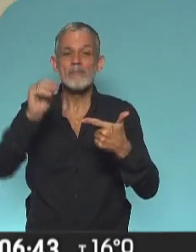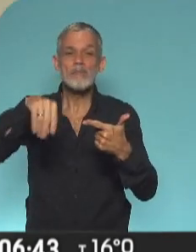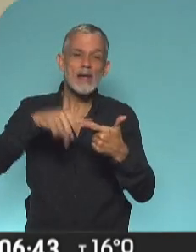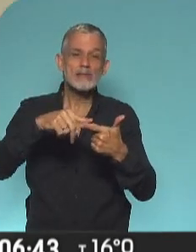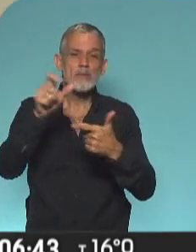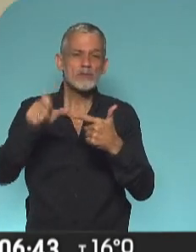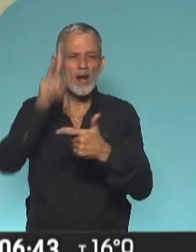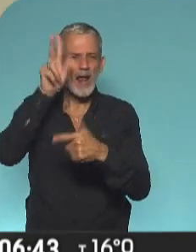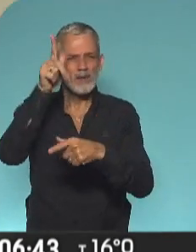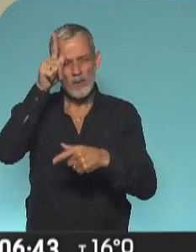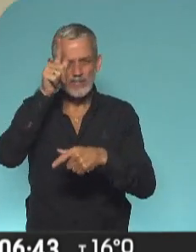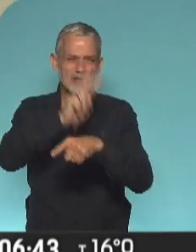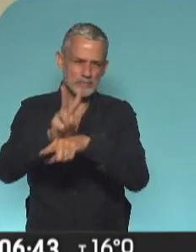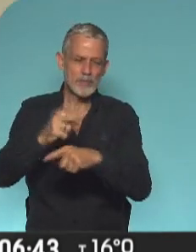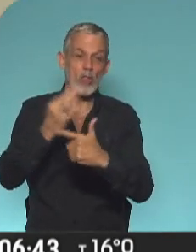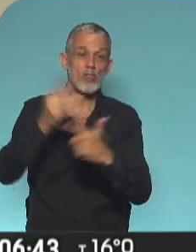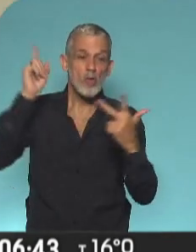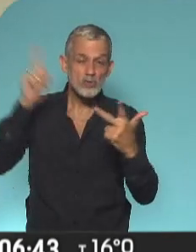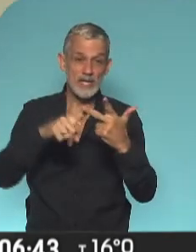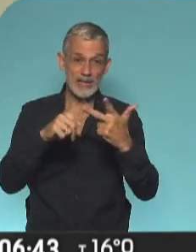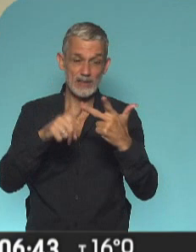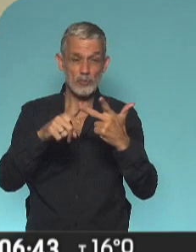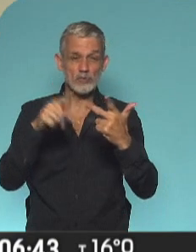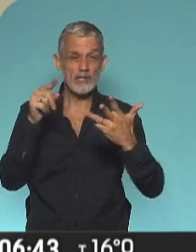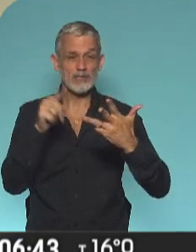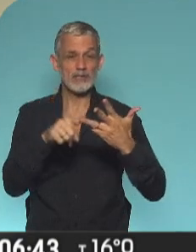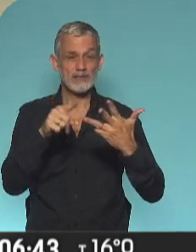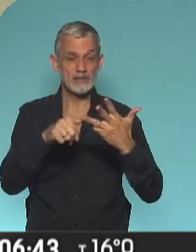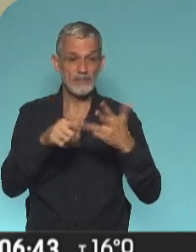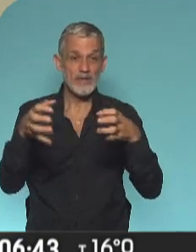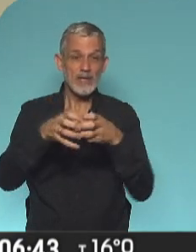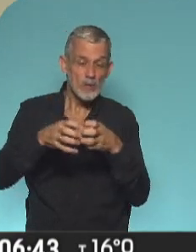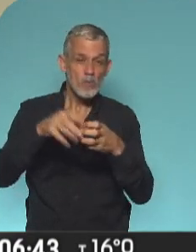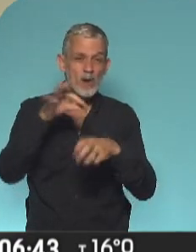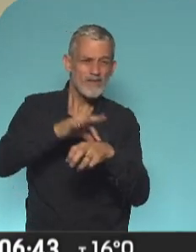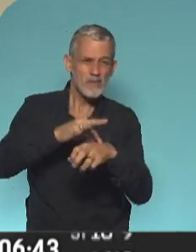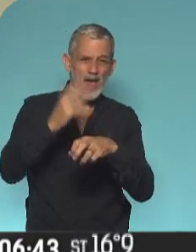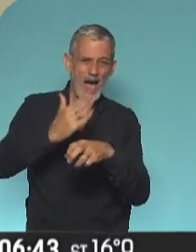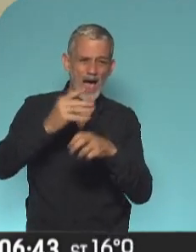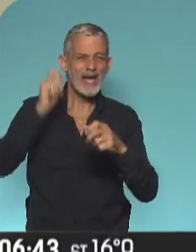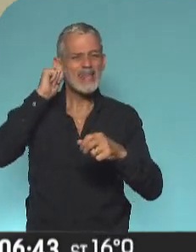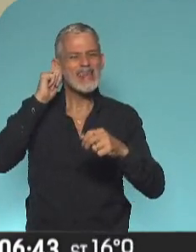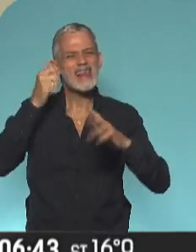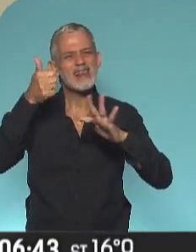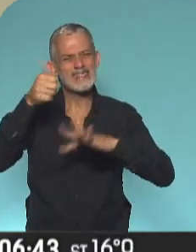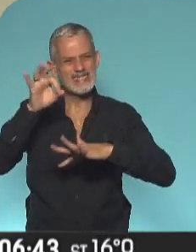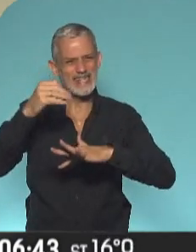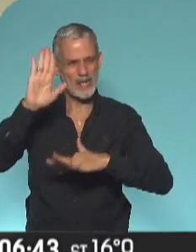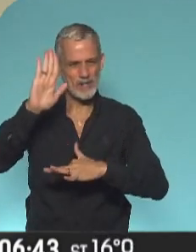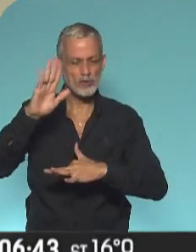personal de seguridad, docentes y grupos de riesgo, es decir, personas mayores de 60